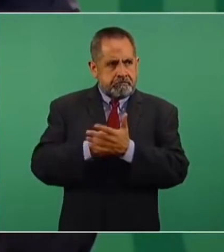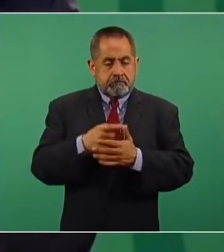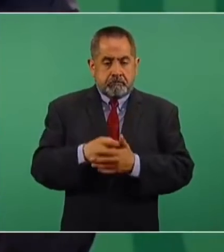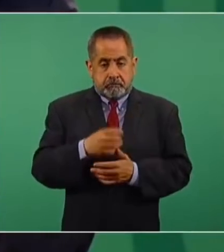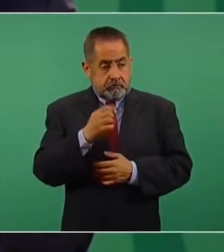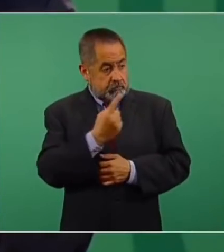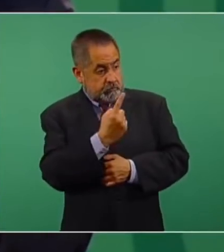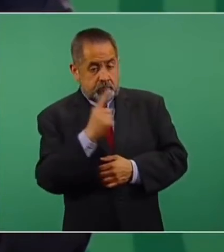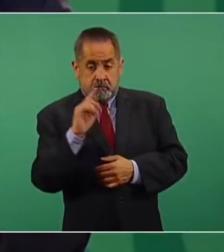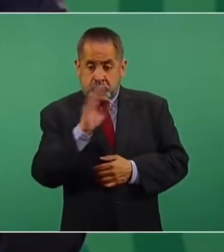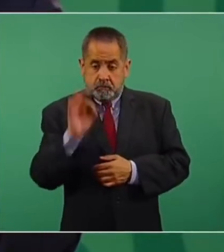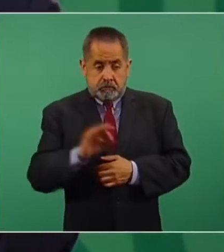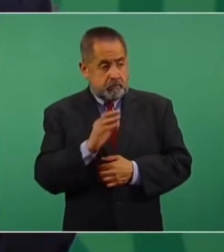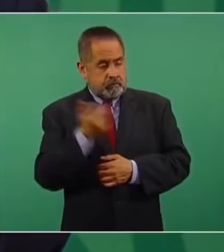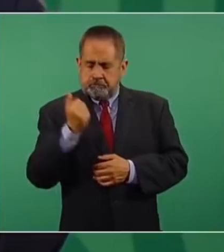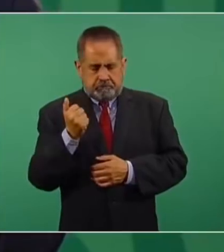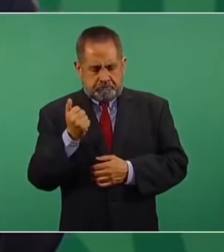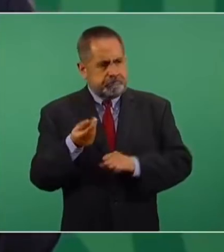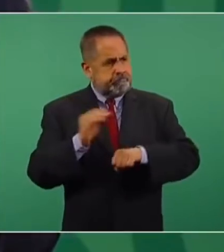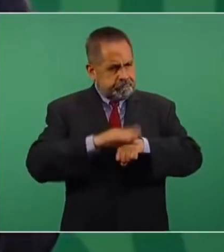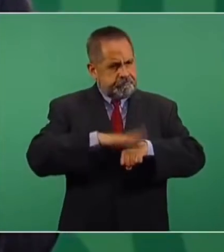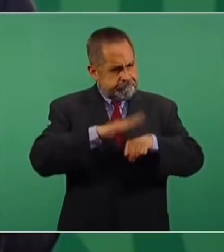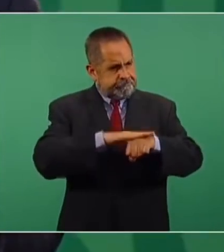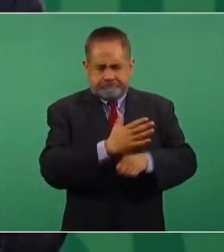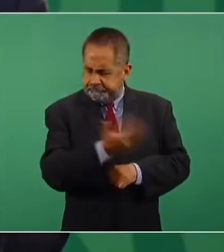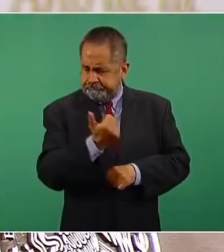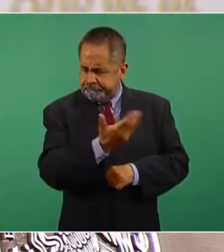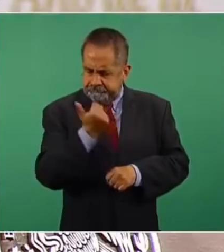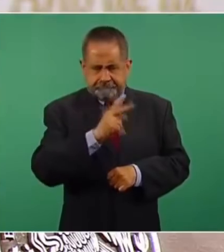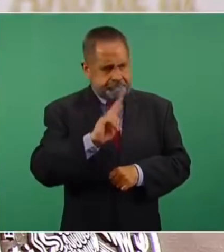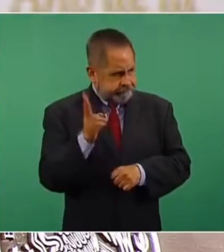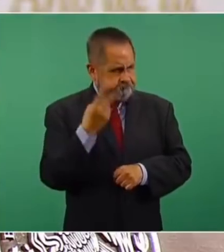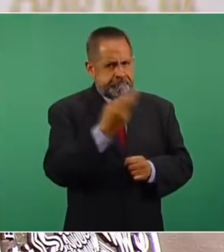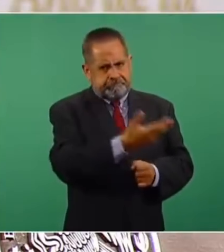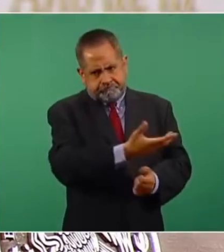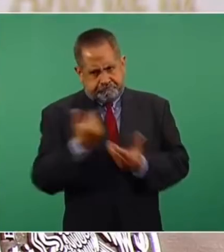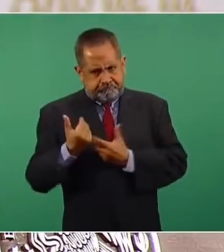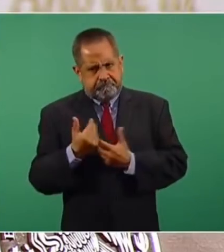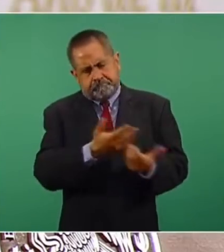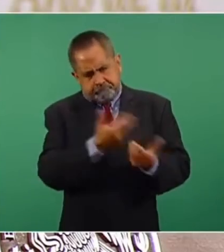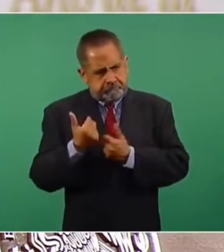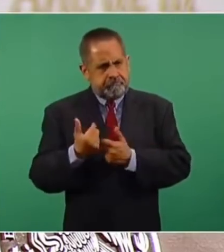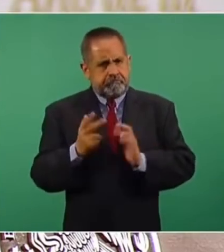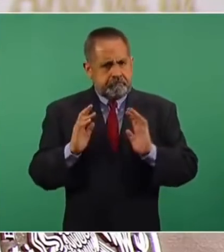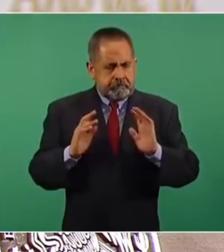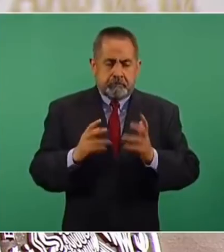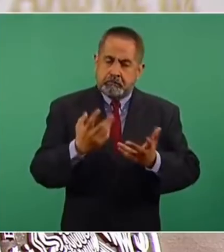1, para irle aumentando. Pero ese es el propósito,